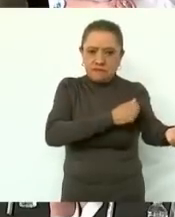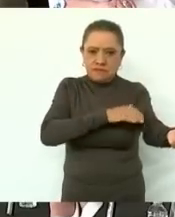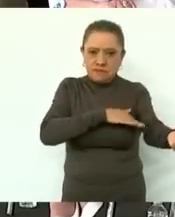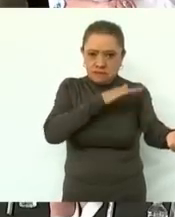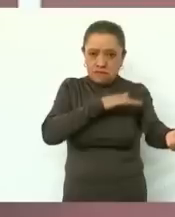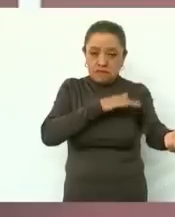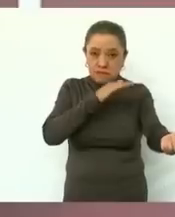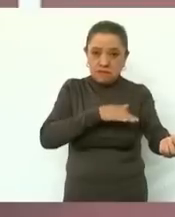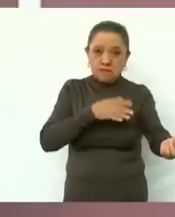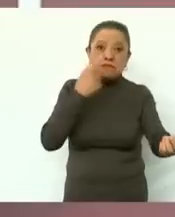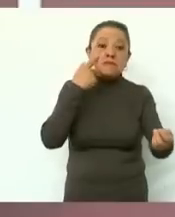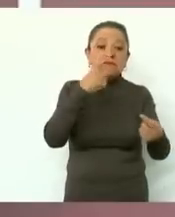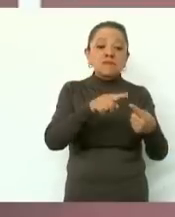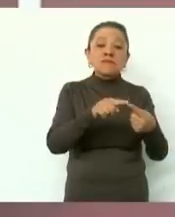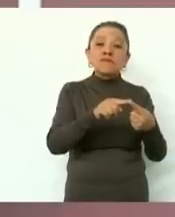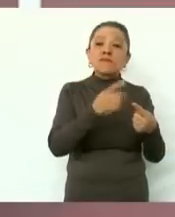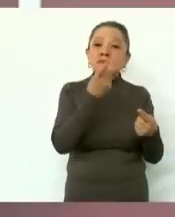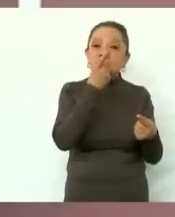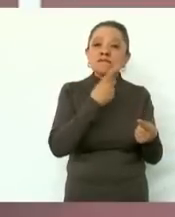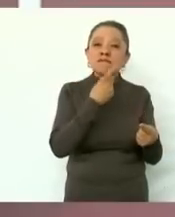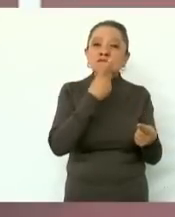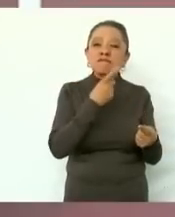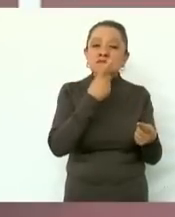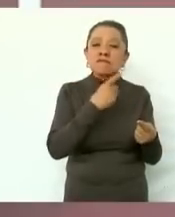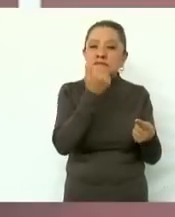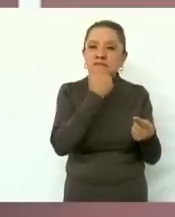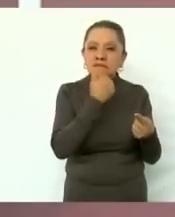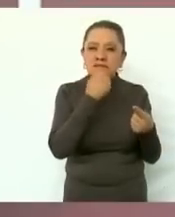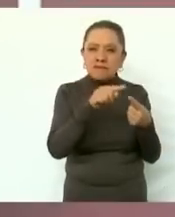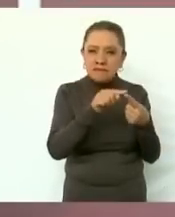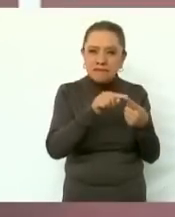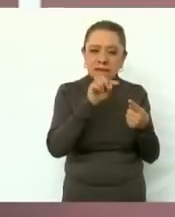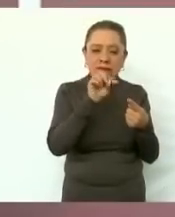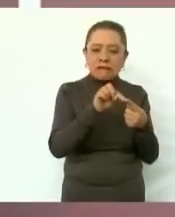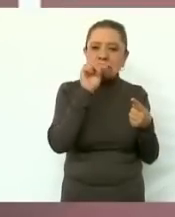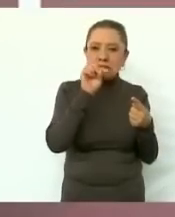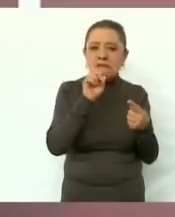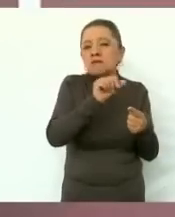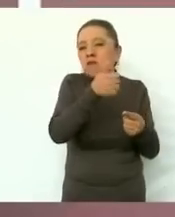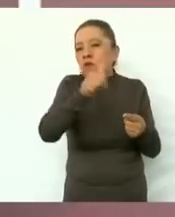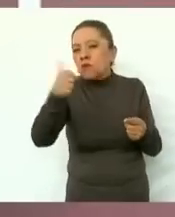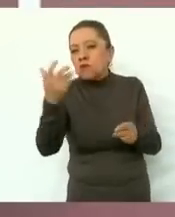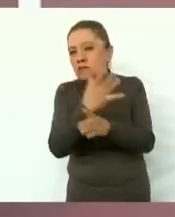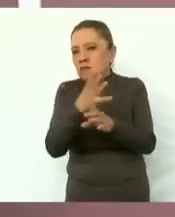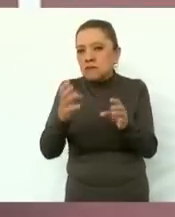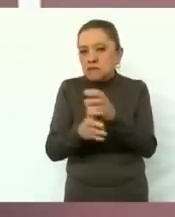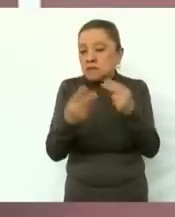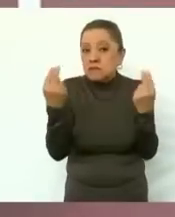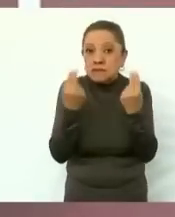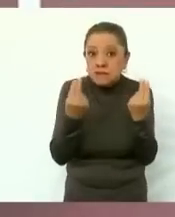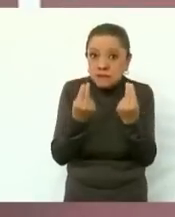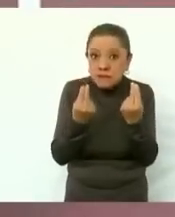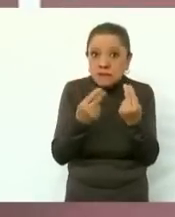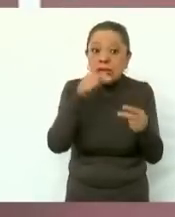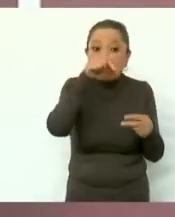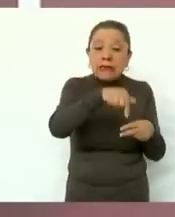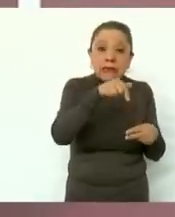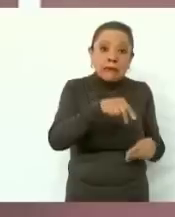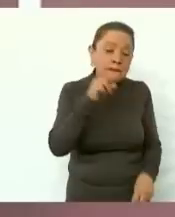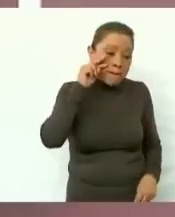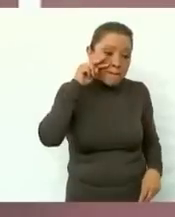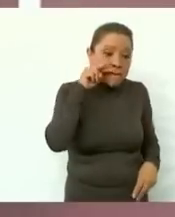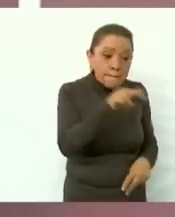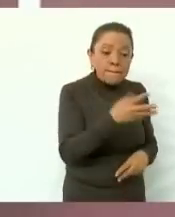para saber el azúcar en la sangre y otras mediciones que son indispensables. Ahí van a ver si tienen